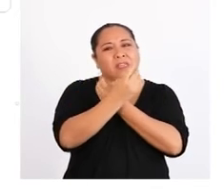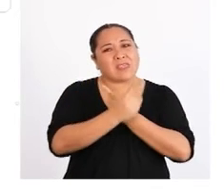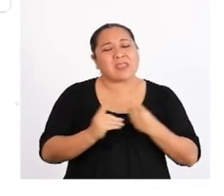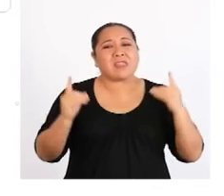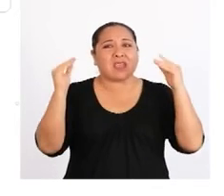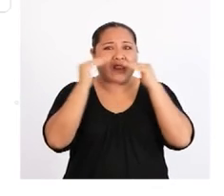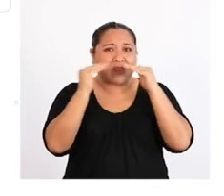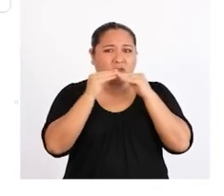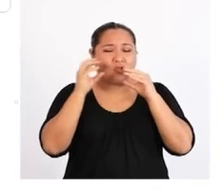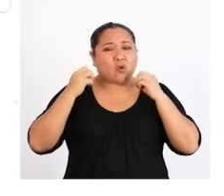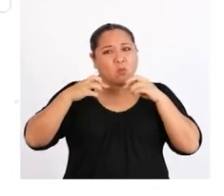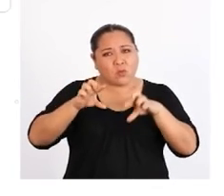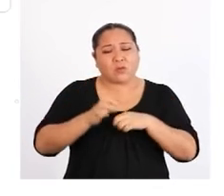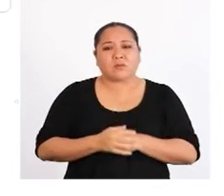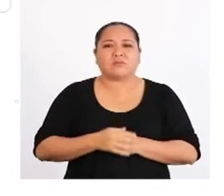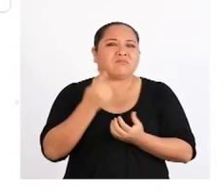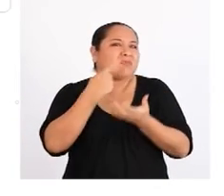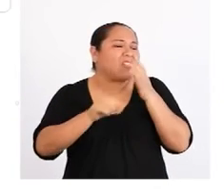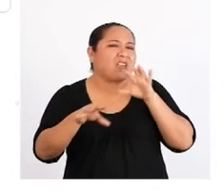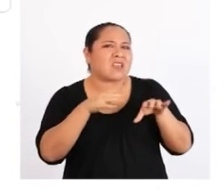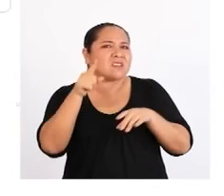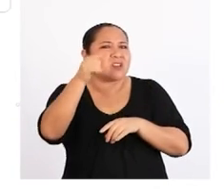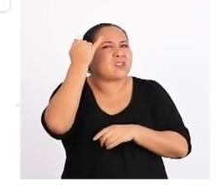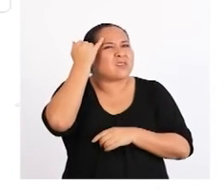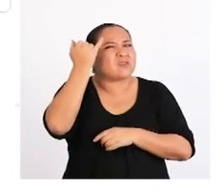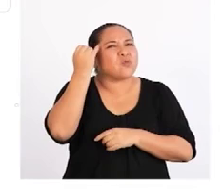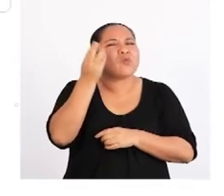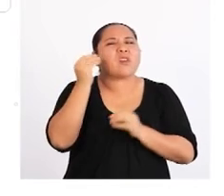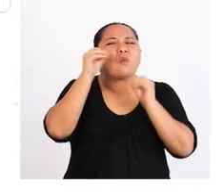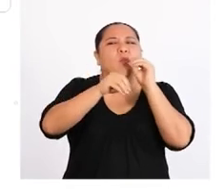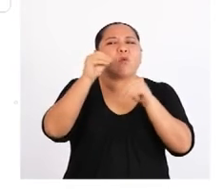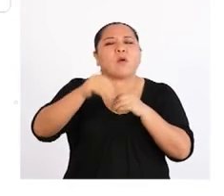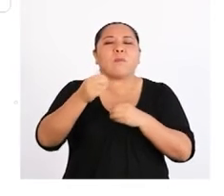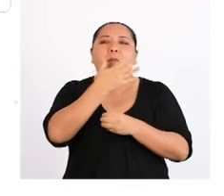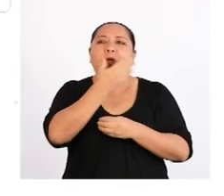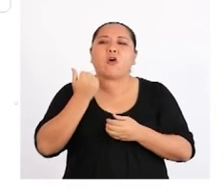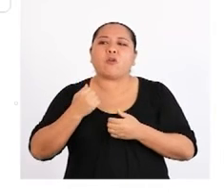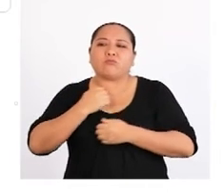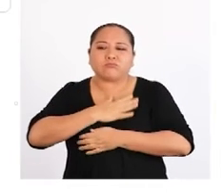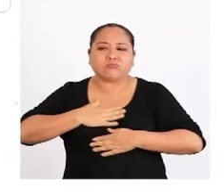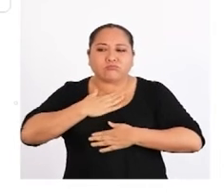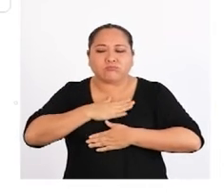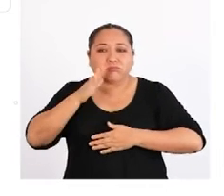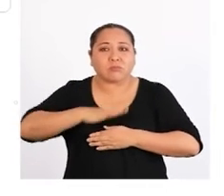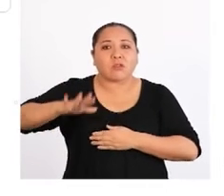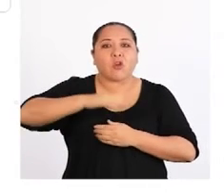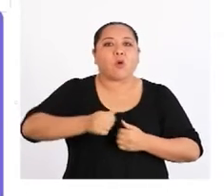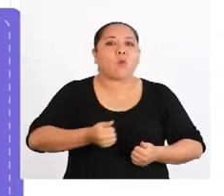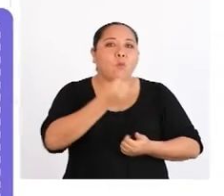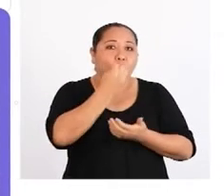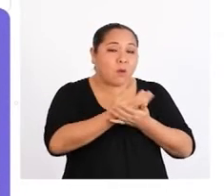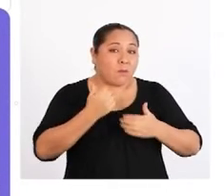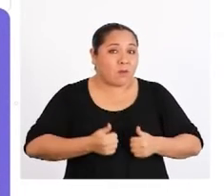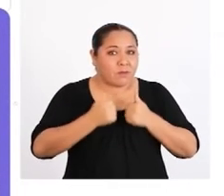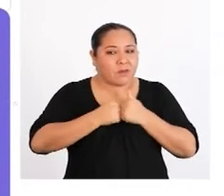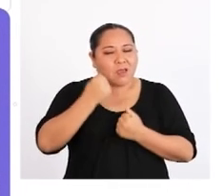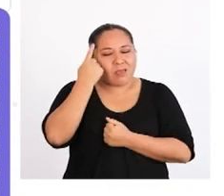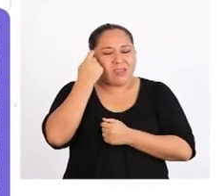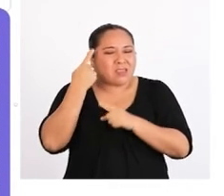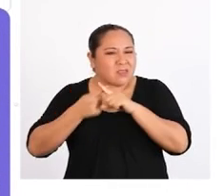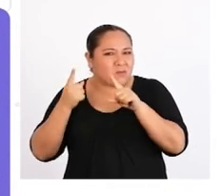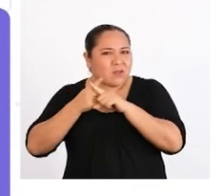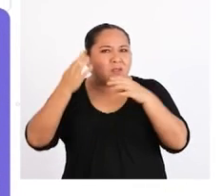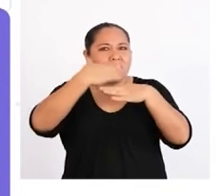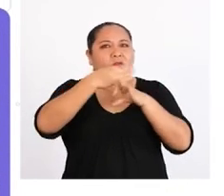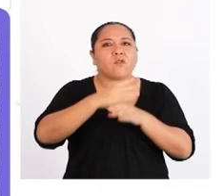y oportunidades? ¿Qué acciones propondrías para mejorar el bien común y el buen vivir? Comprendemos las